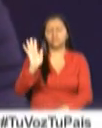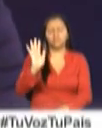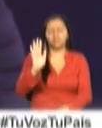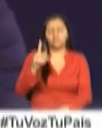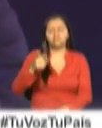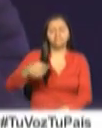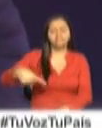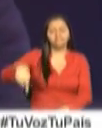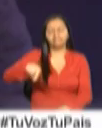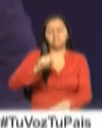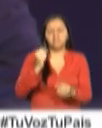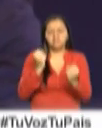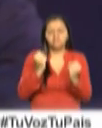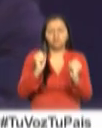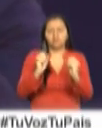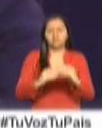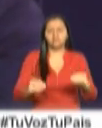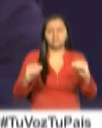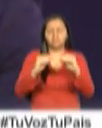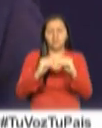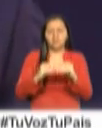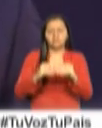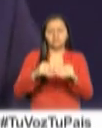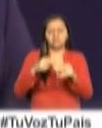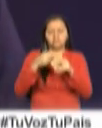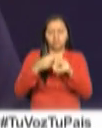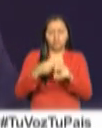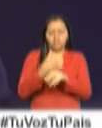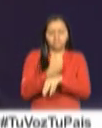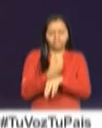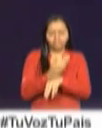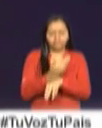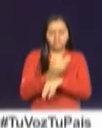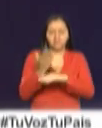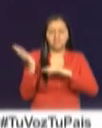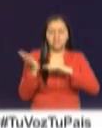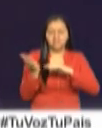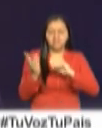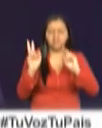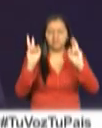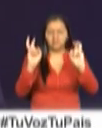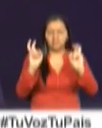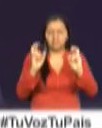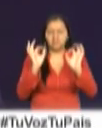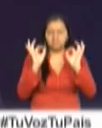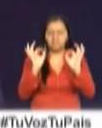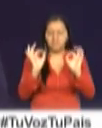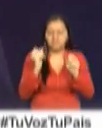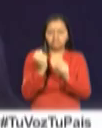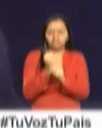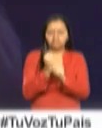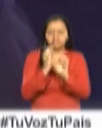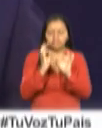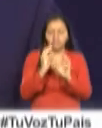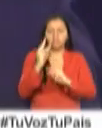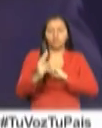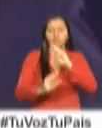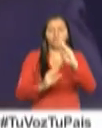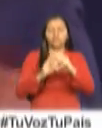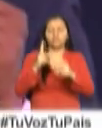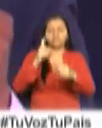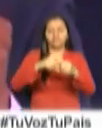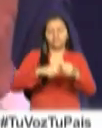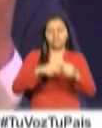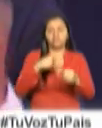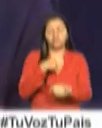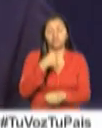el mérito por marcas, por disciplina, por estar dentro de los mejores del mundo. Y por eso podemos decir